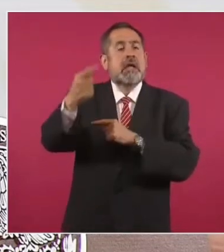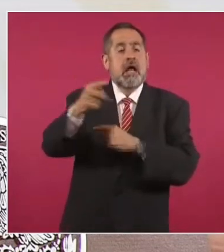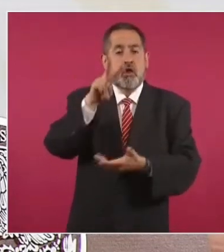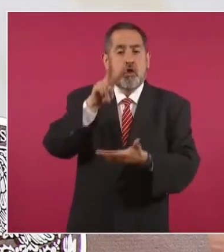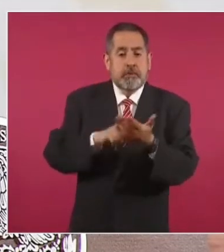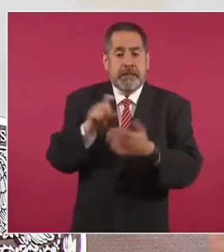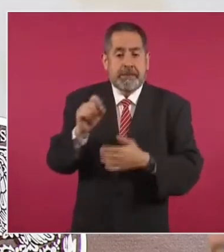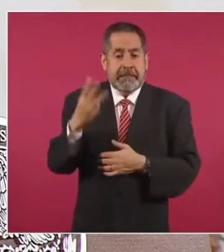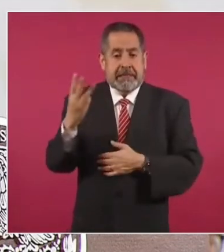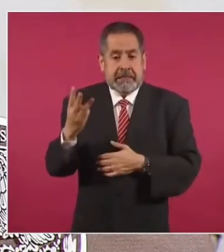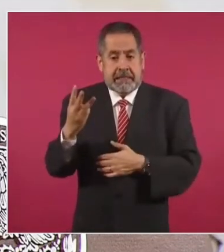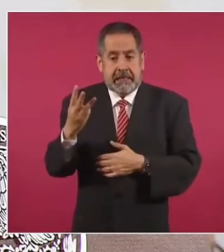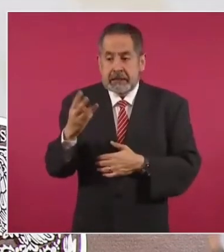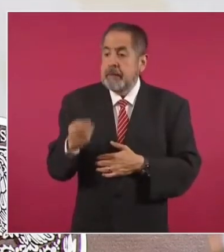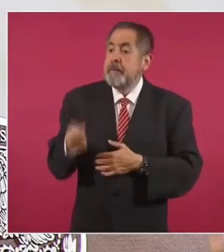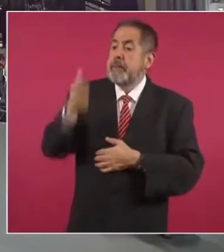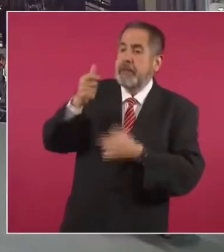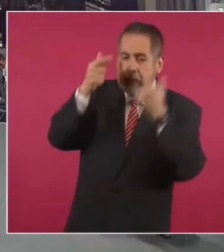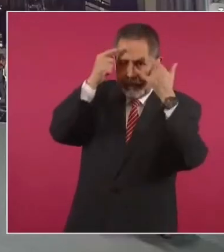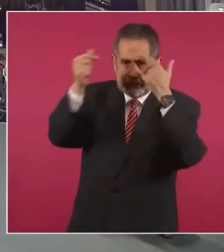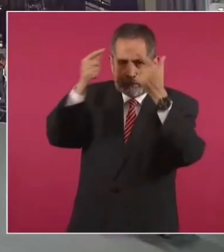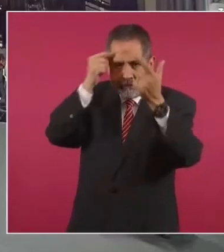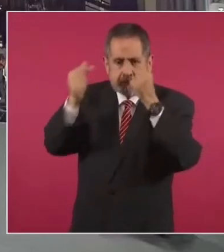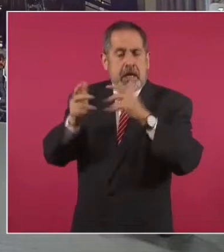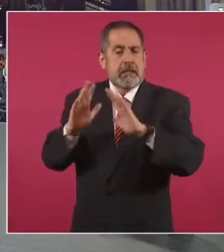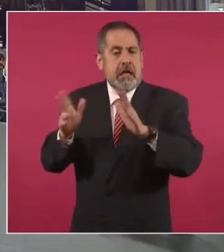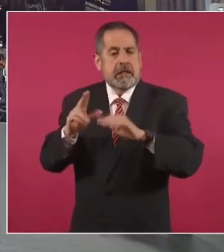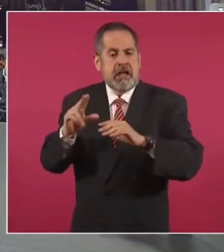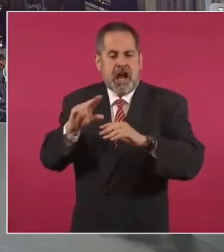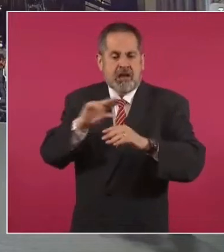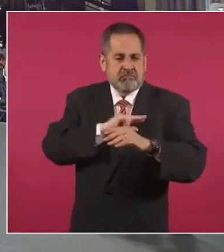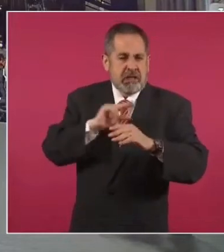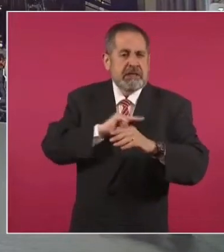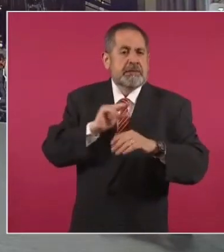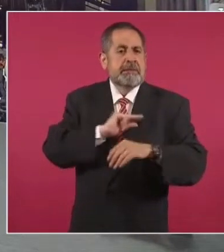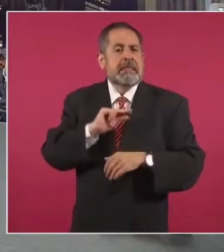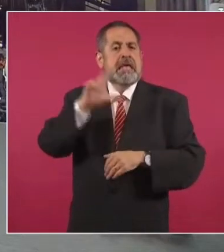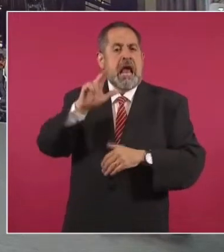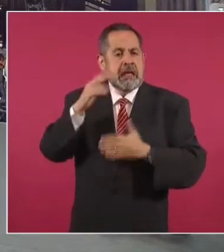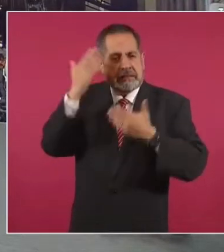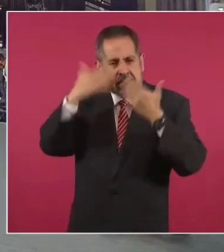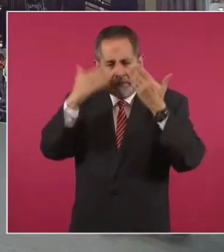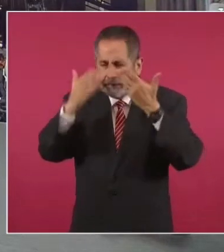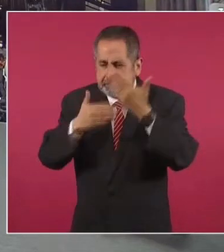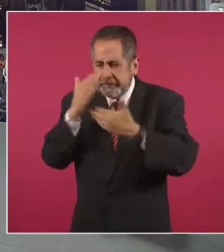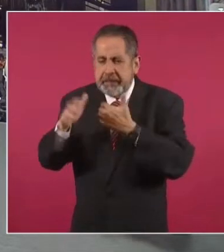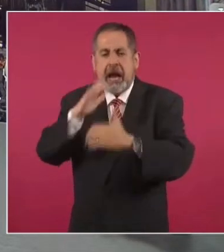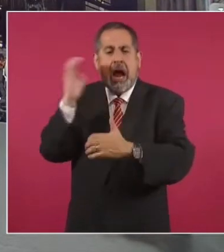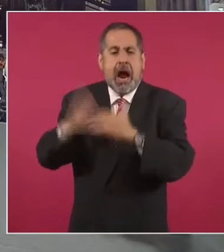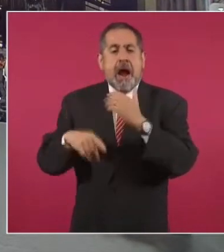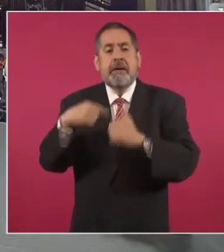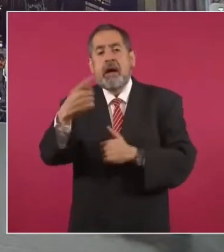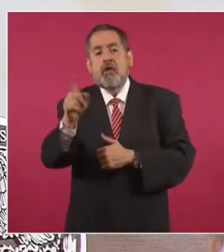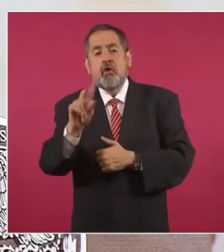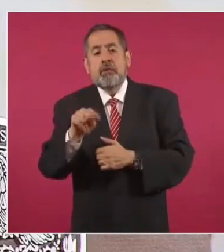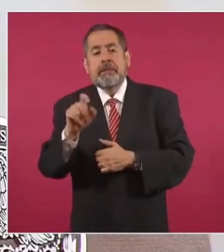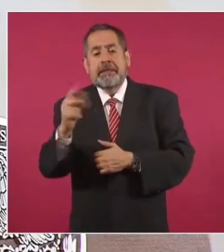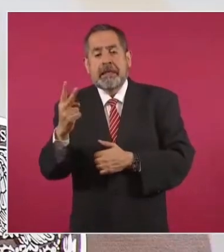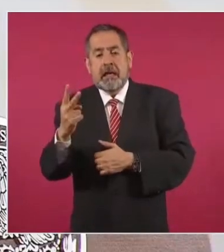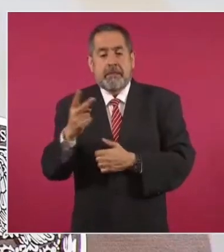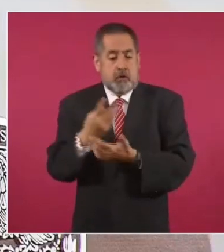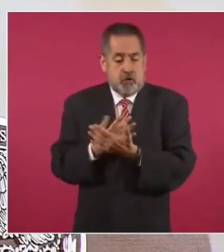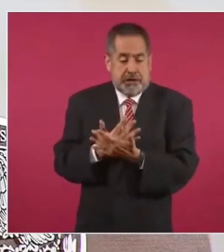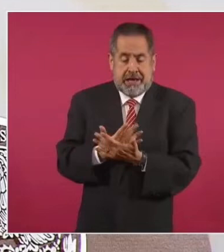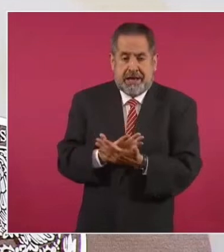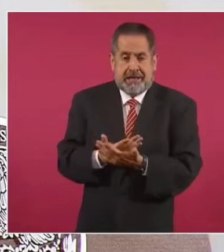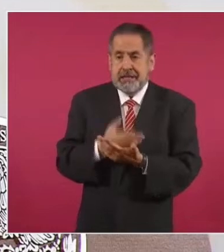empecemos a tener a las primeras generaciones de varias especialidades que ya se formaron a partir de este crecimiento, pero la salud no puede esperar,